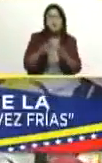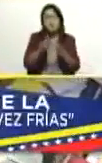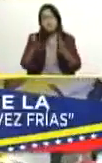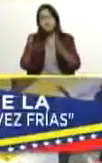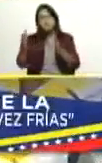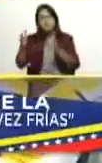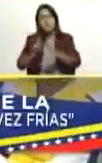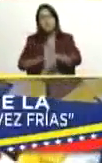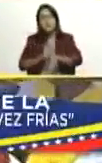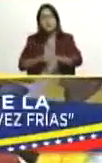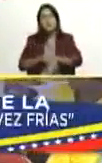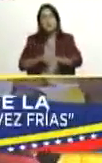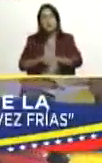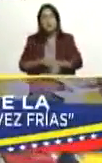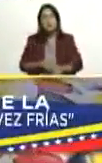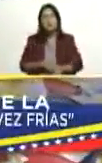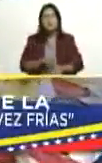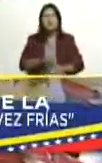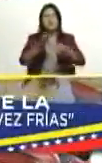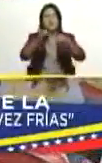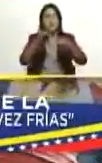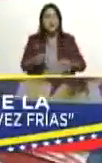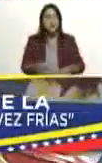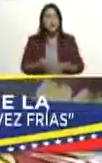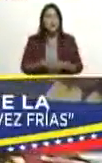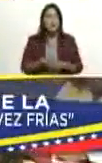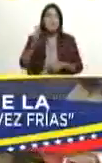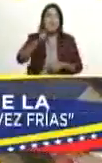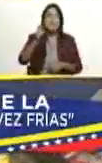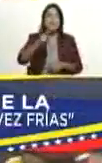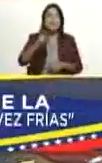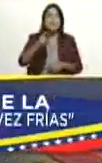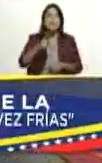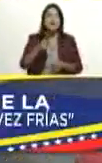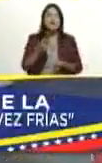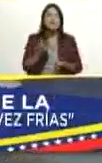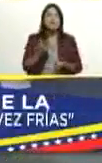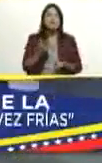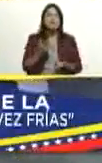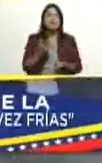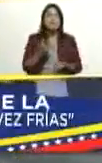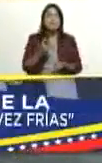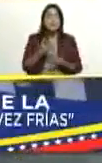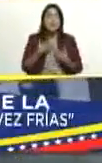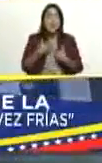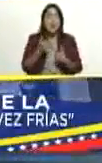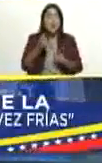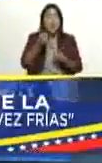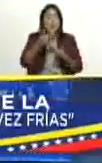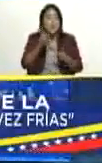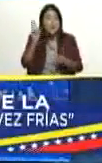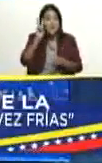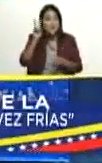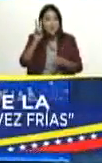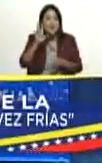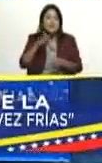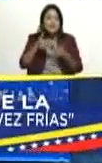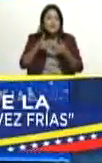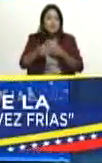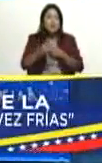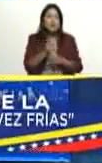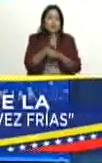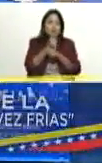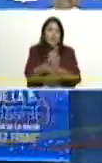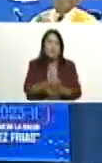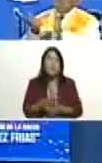a tener todos los especialistas que necesita la salud pública de Venezuela para atender al pueblo de